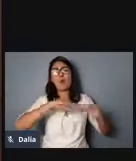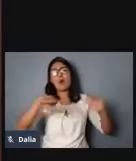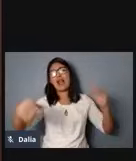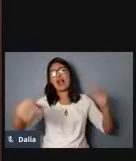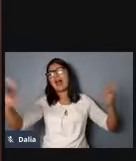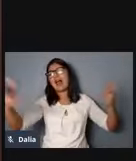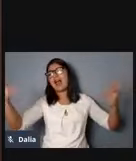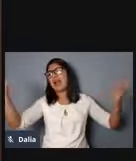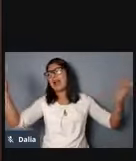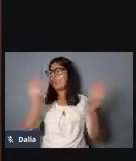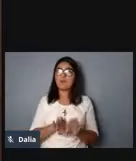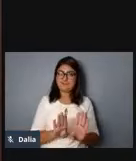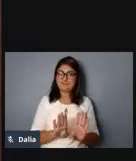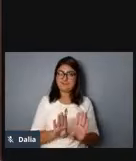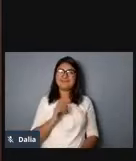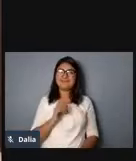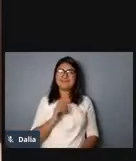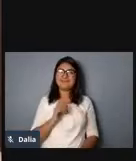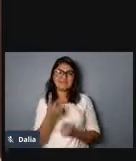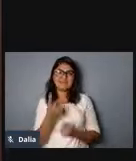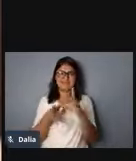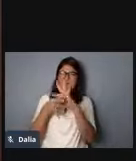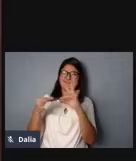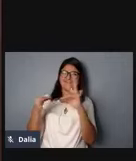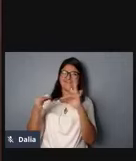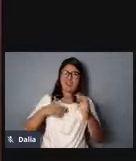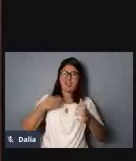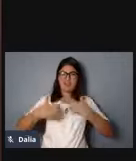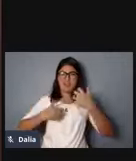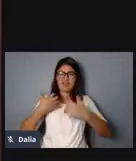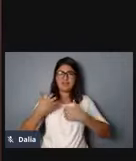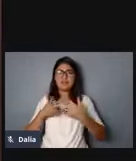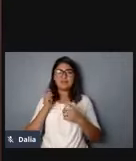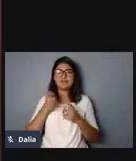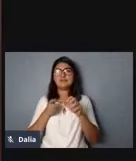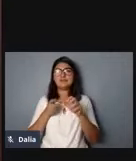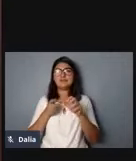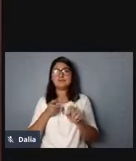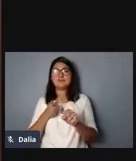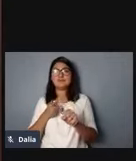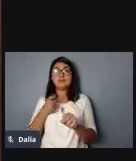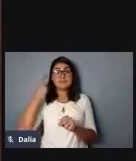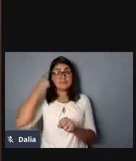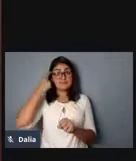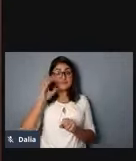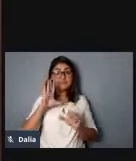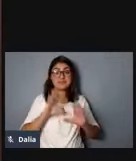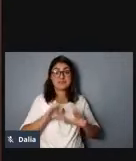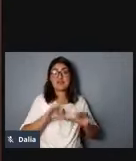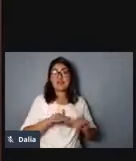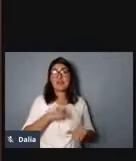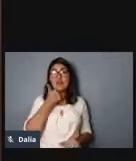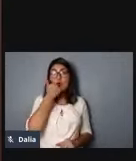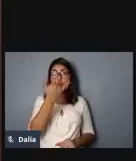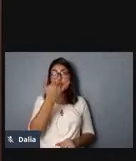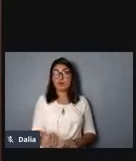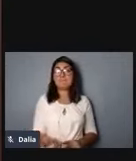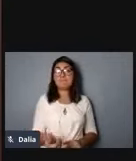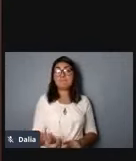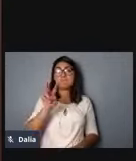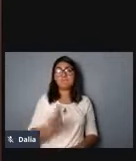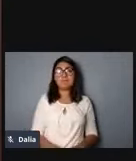es el mensaje incorrecto, total y de verdad despegado de la